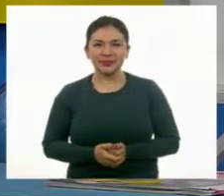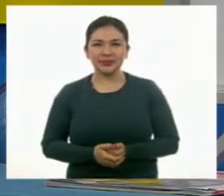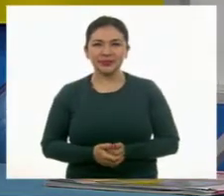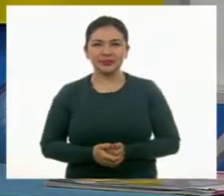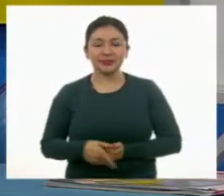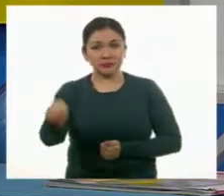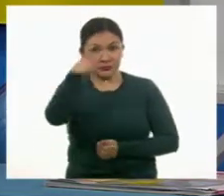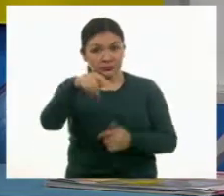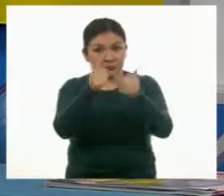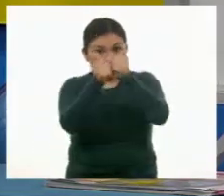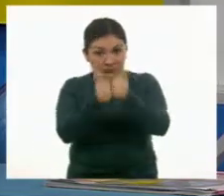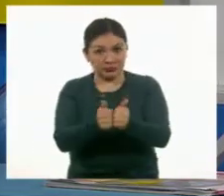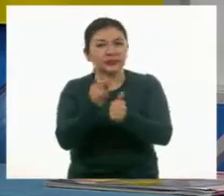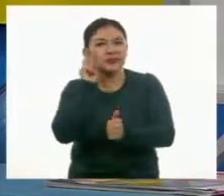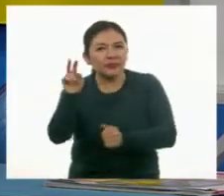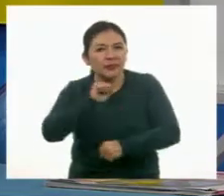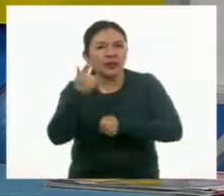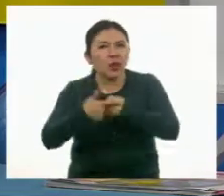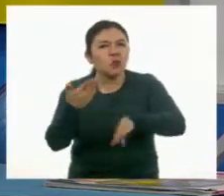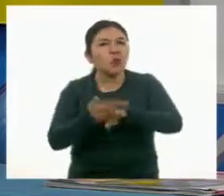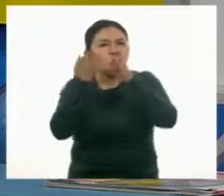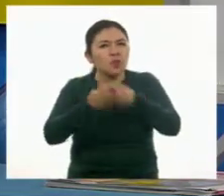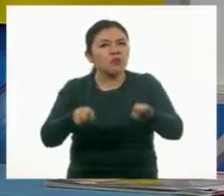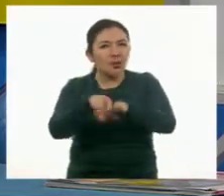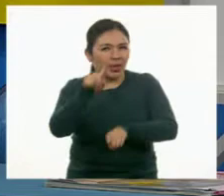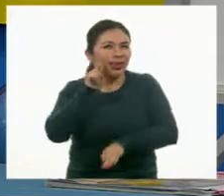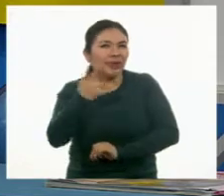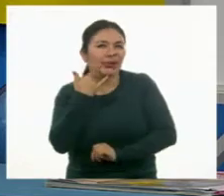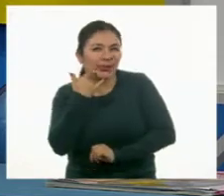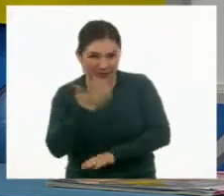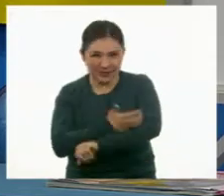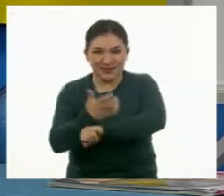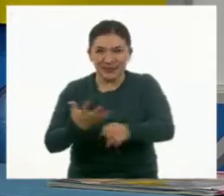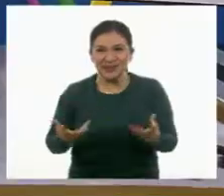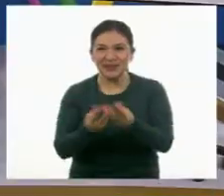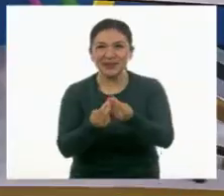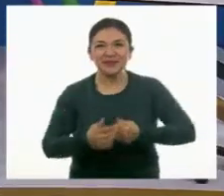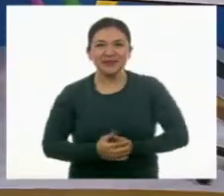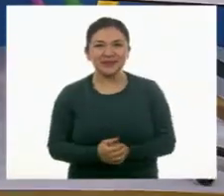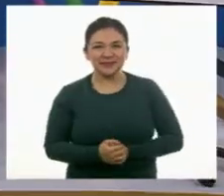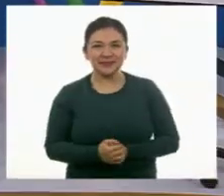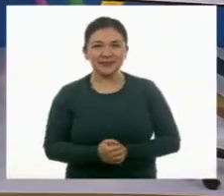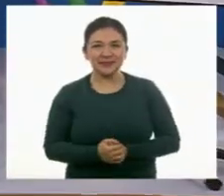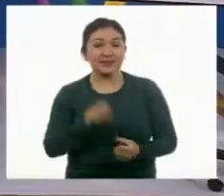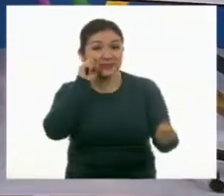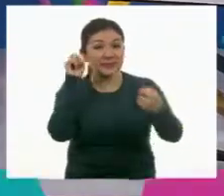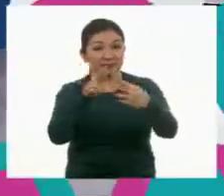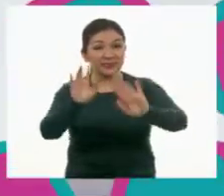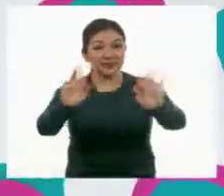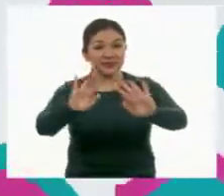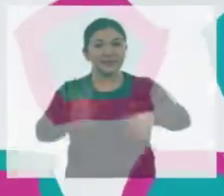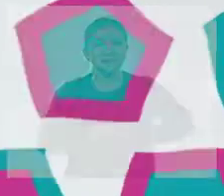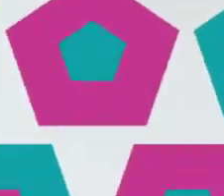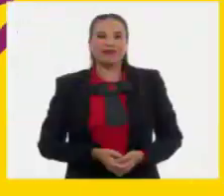aprendeencasa.cep.gov.mx. No se muevan de su lugar, tenemos algo muy importante para ustedes. Acompáñenos. Nos vemos.